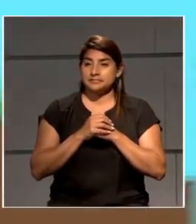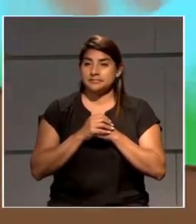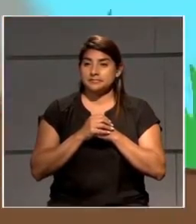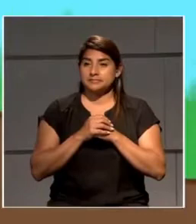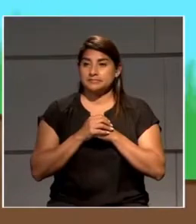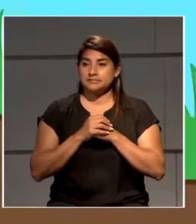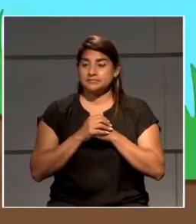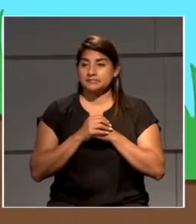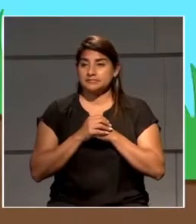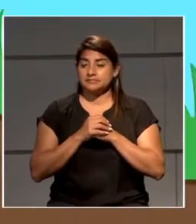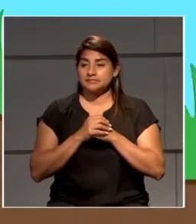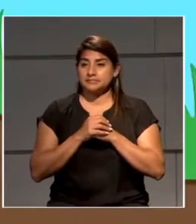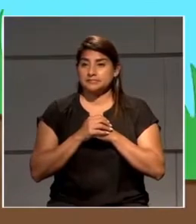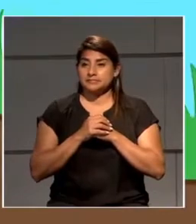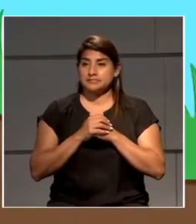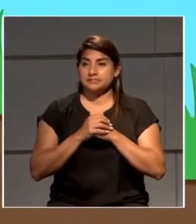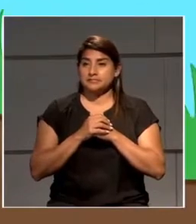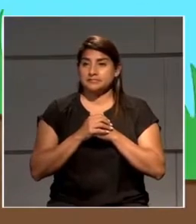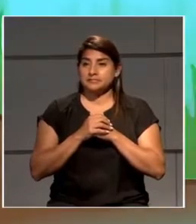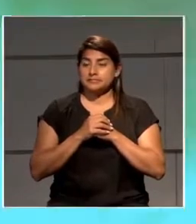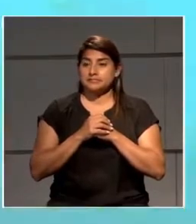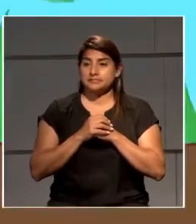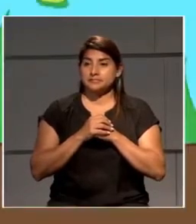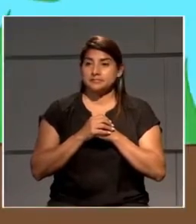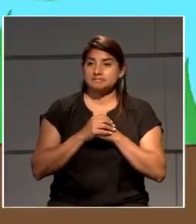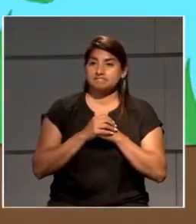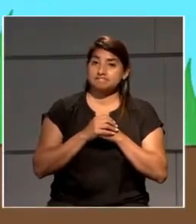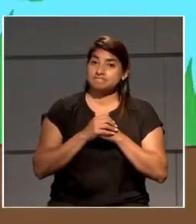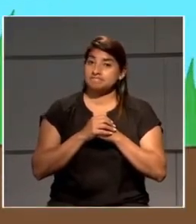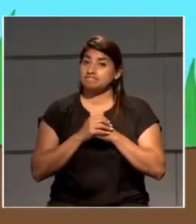¿Y si siembra una matita?